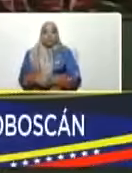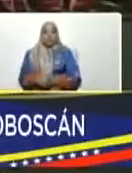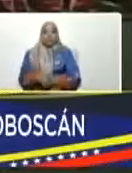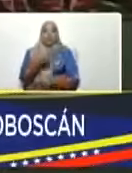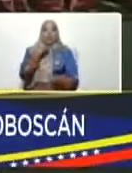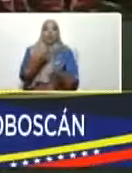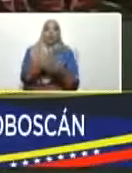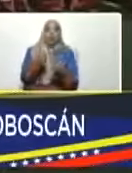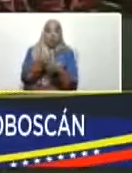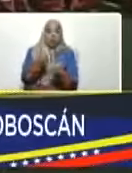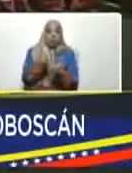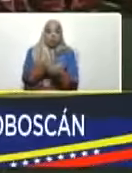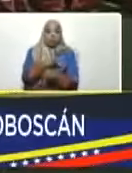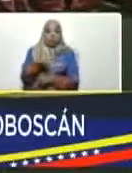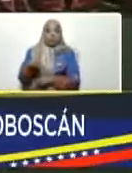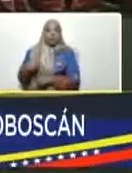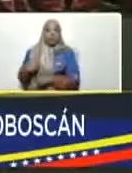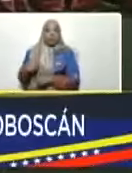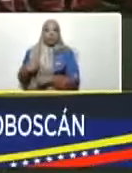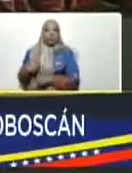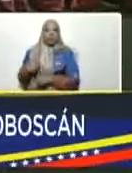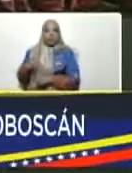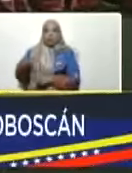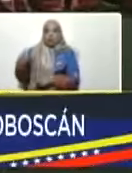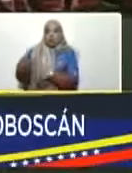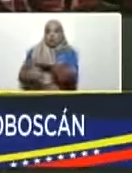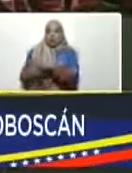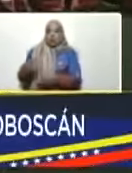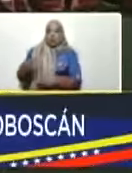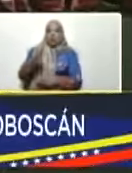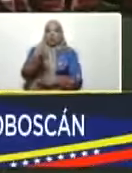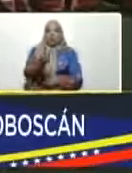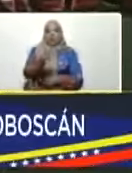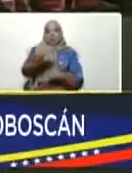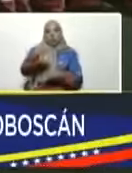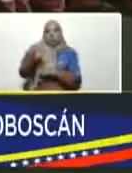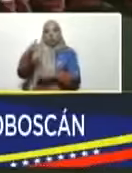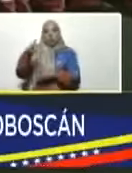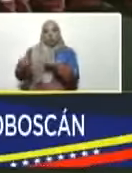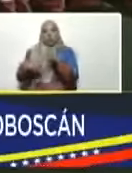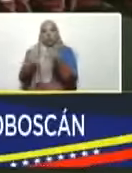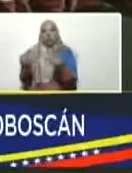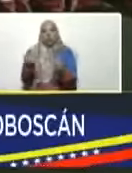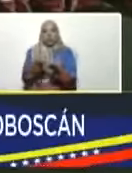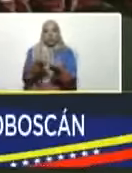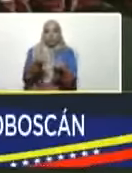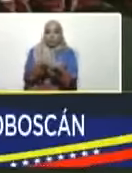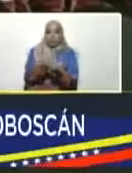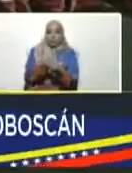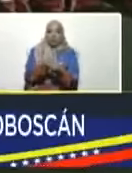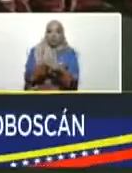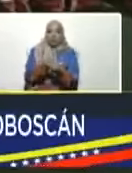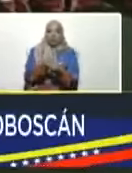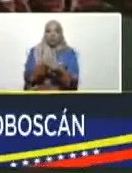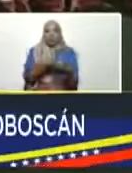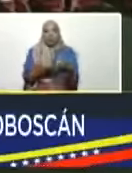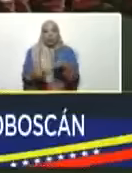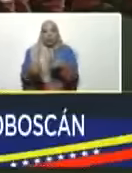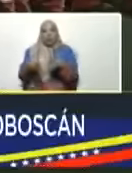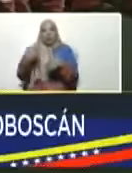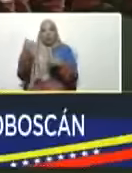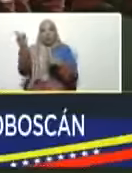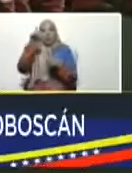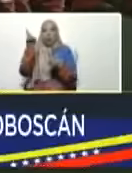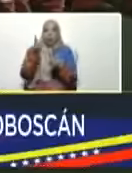este trabajo, nosotros hemos reactivado dos turbogeneradores, que ahora dejamos de consumir al sistema